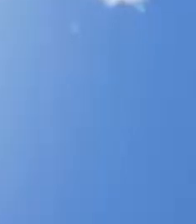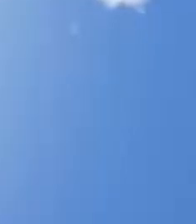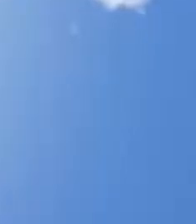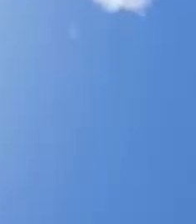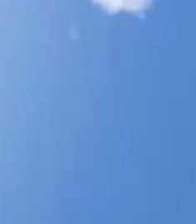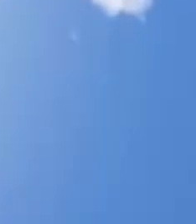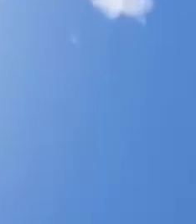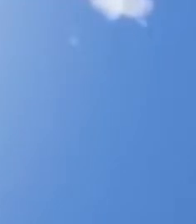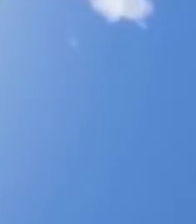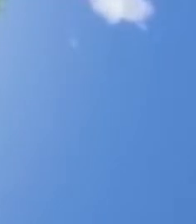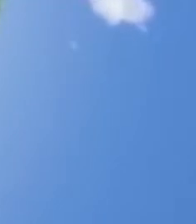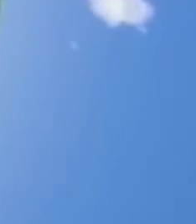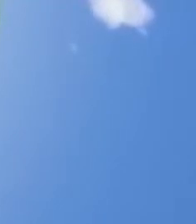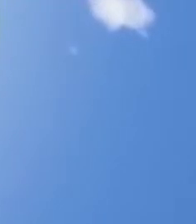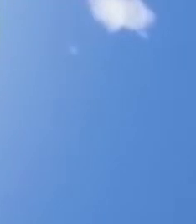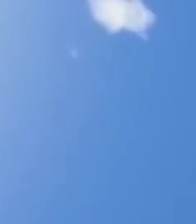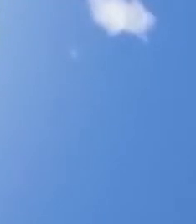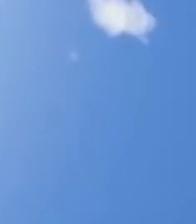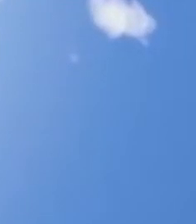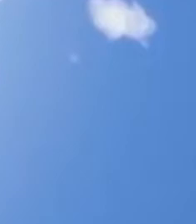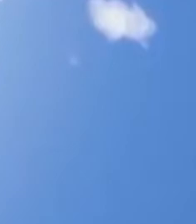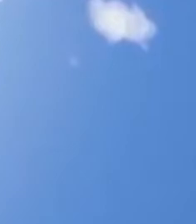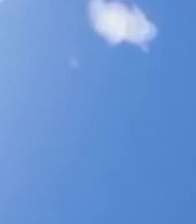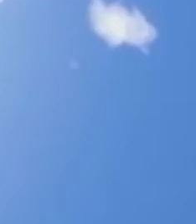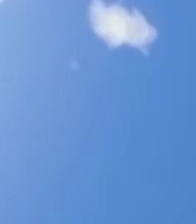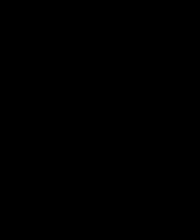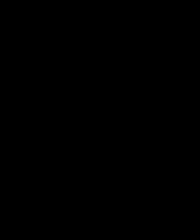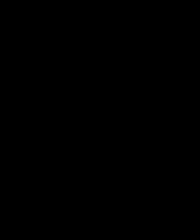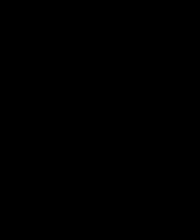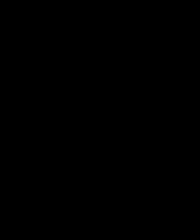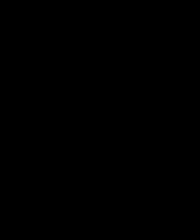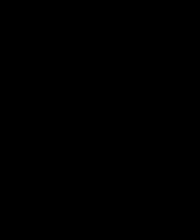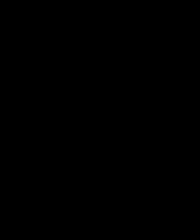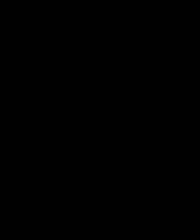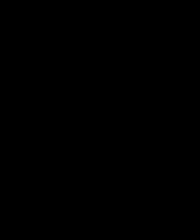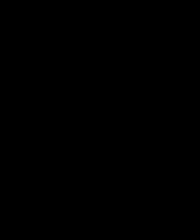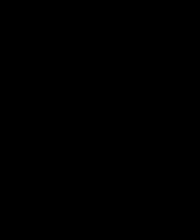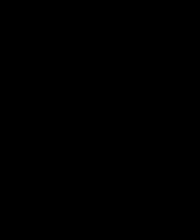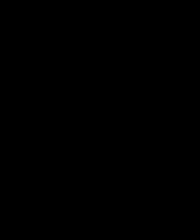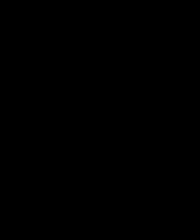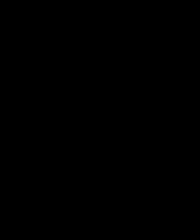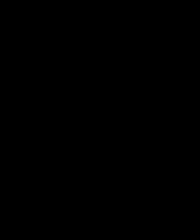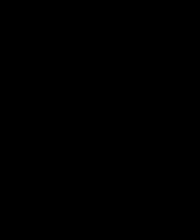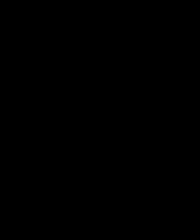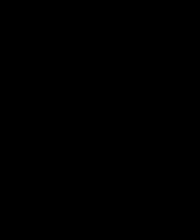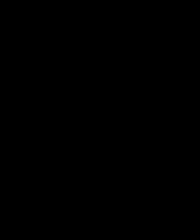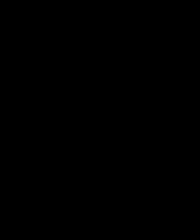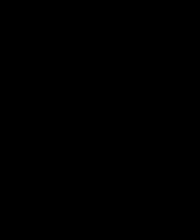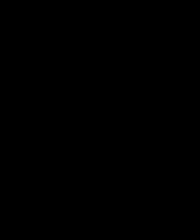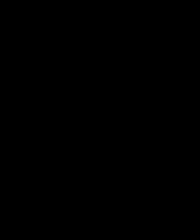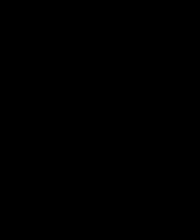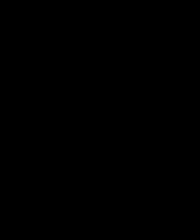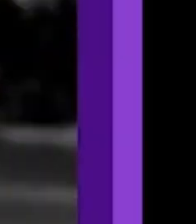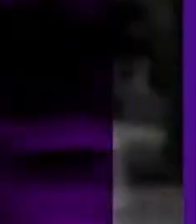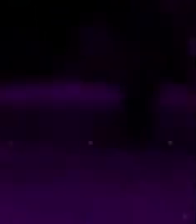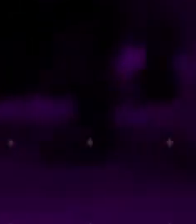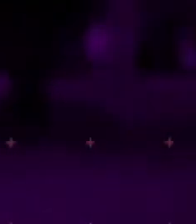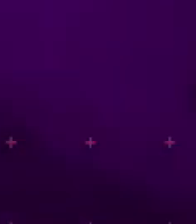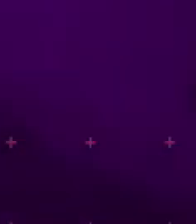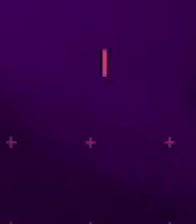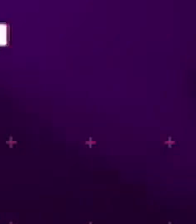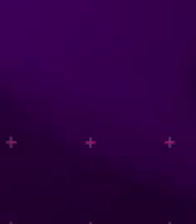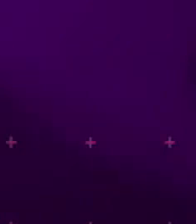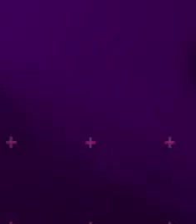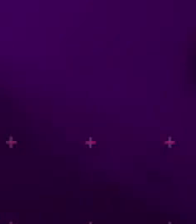ayudas. Global 3000, este martes a las 10 de la noche, por 13, Costa Rica Televisión. En el